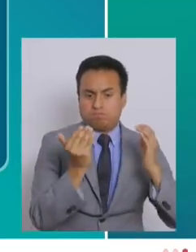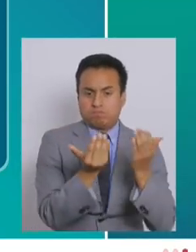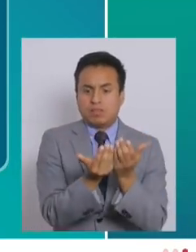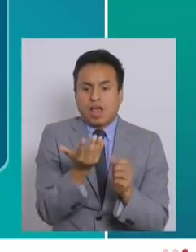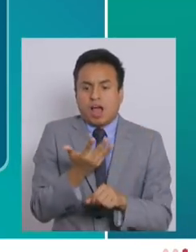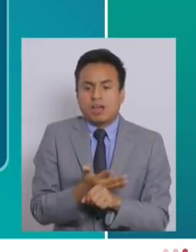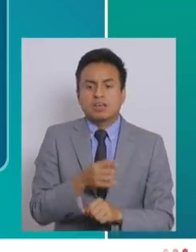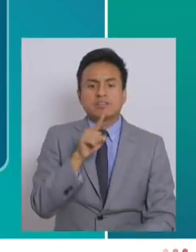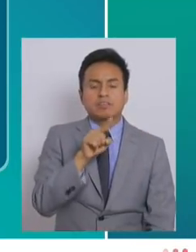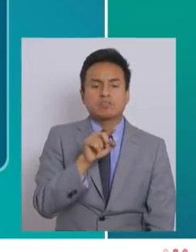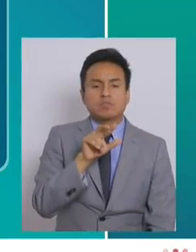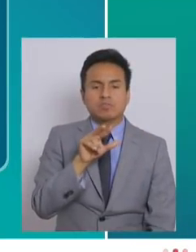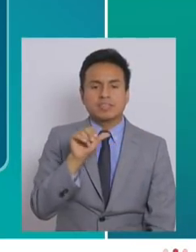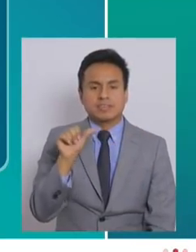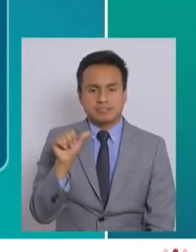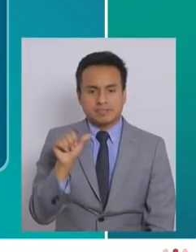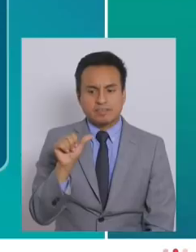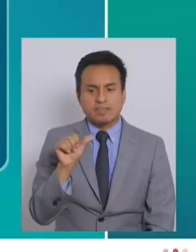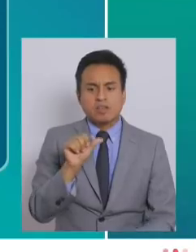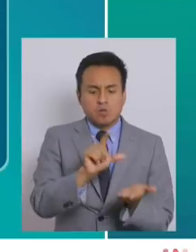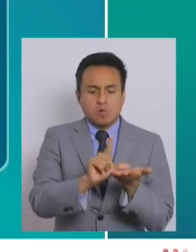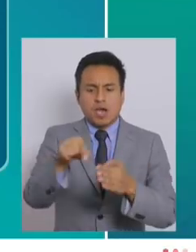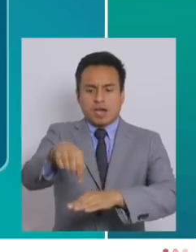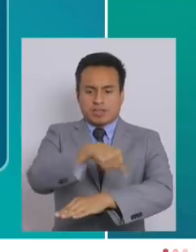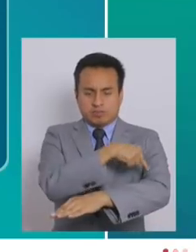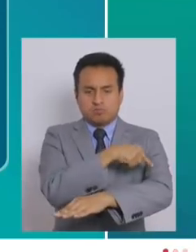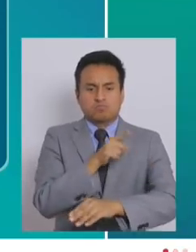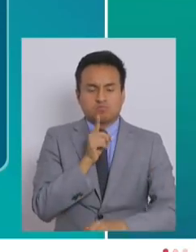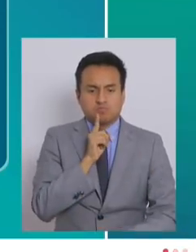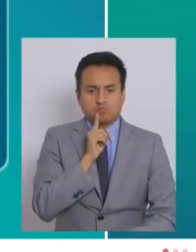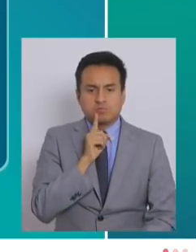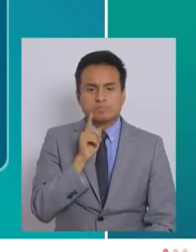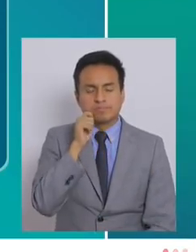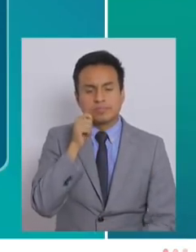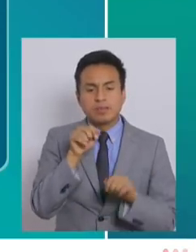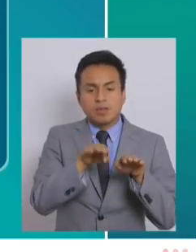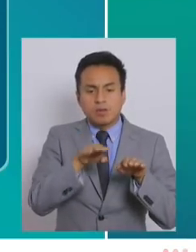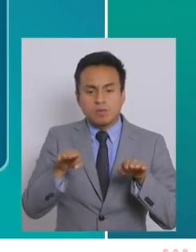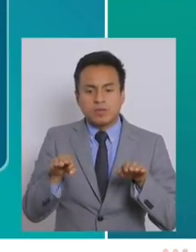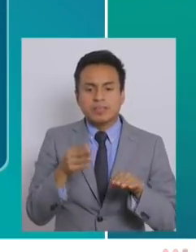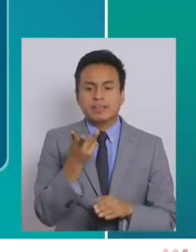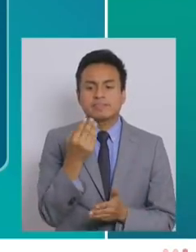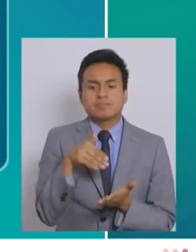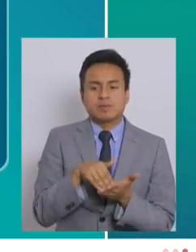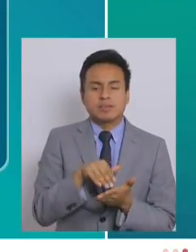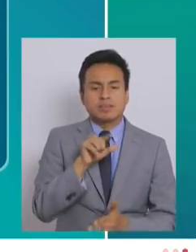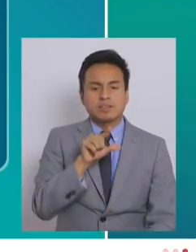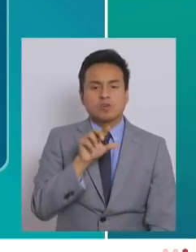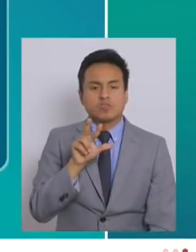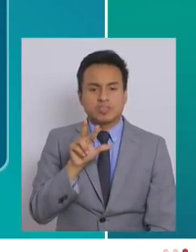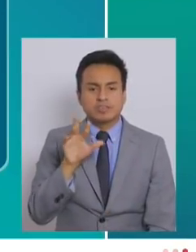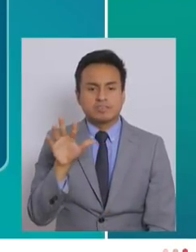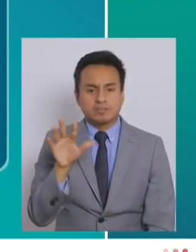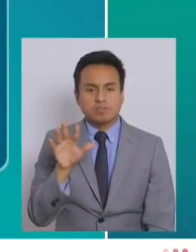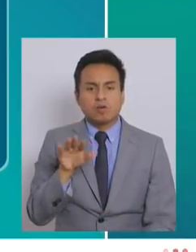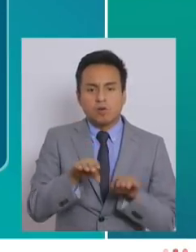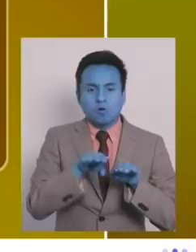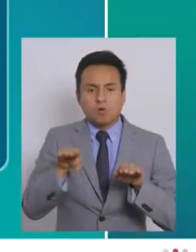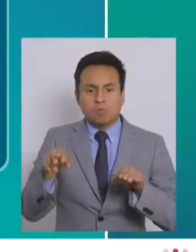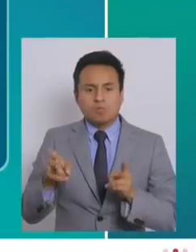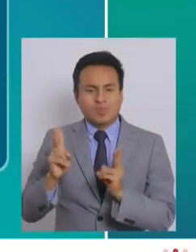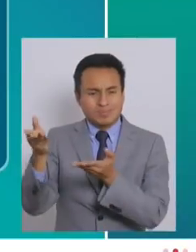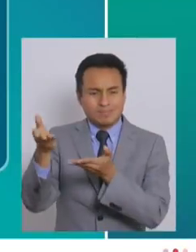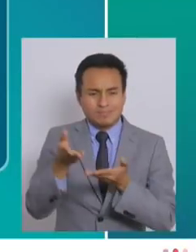con 186 recintos de hospedaje con una capacidad de 13 mil 785 cupos